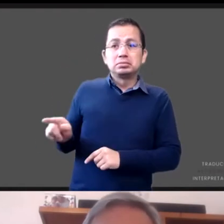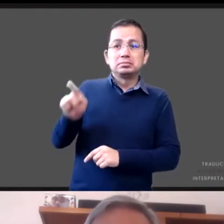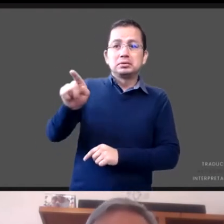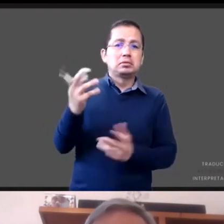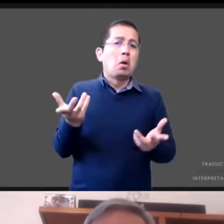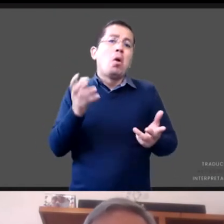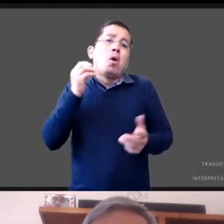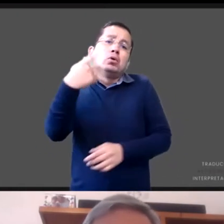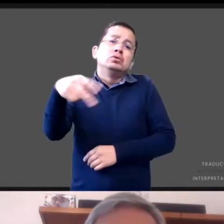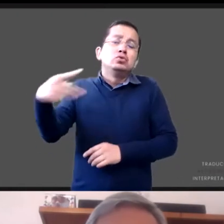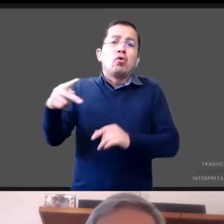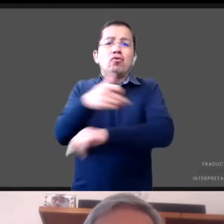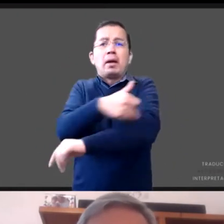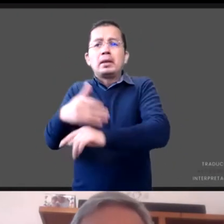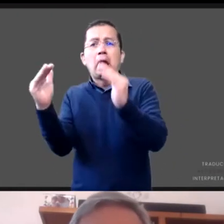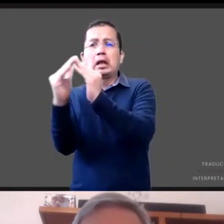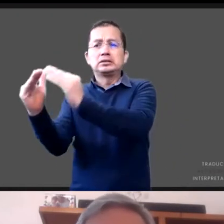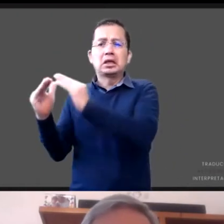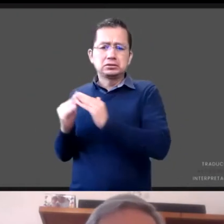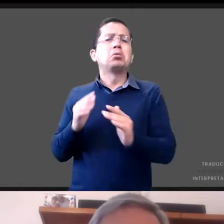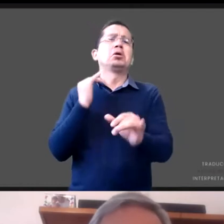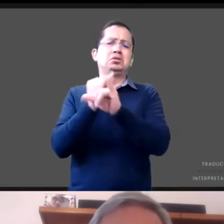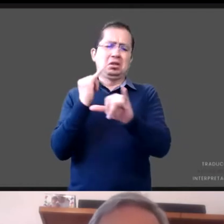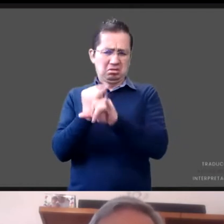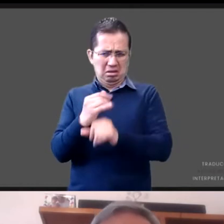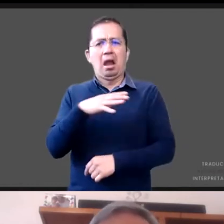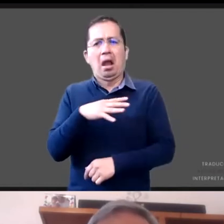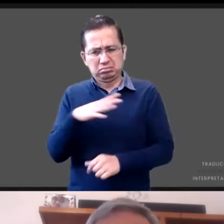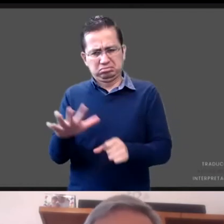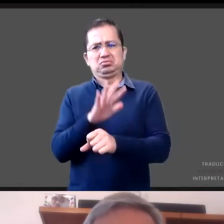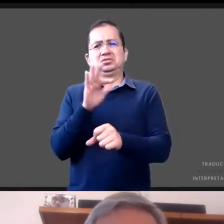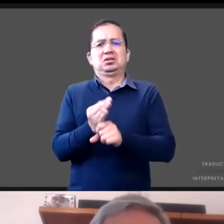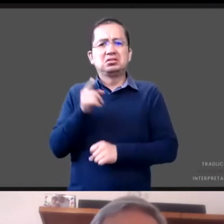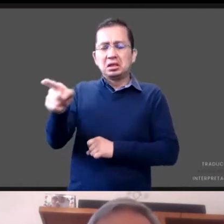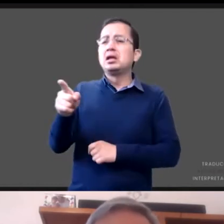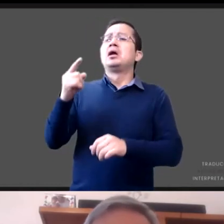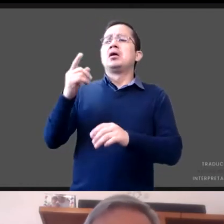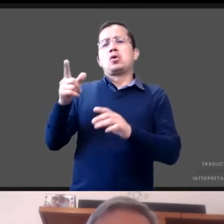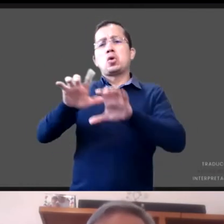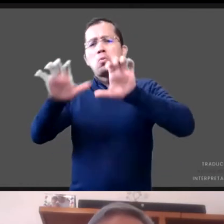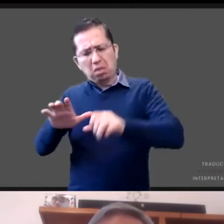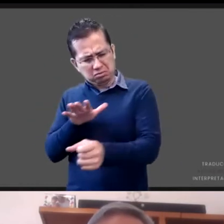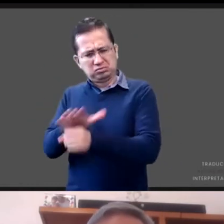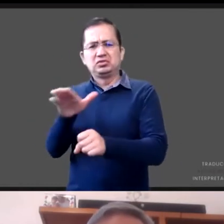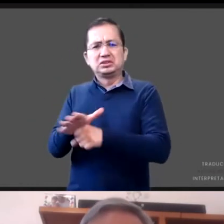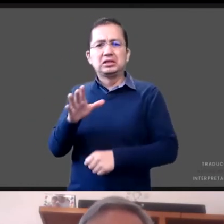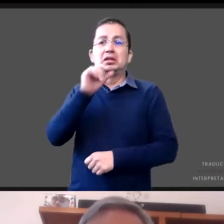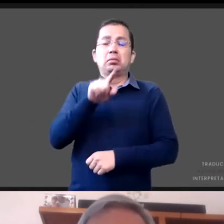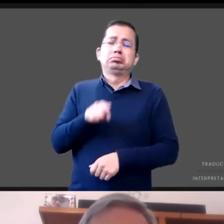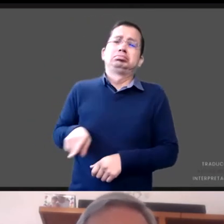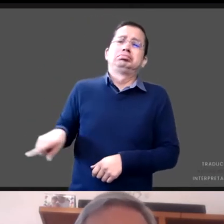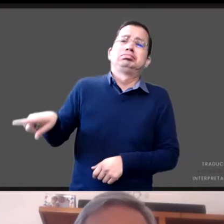tenían acceso a internet y acceso a una computadora, hasta las escuelas, más de 46 mil escuelas que